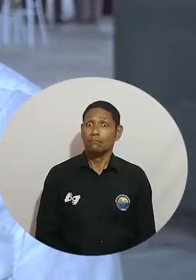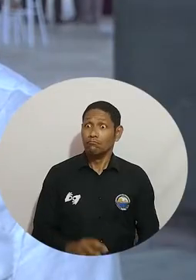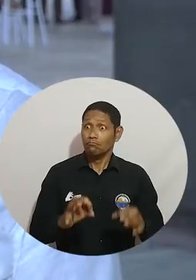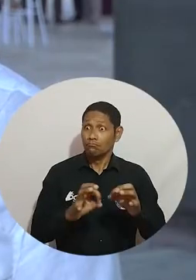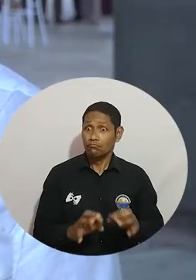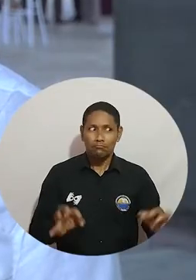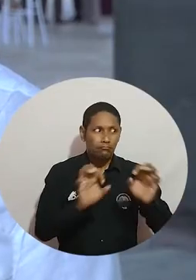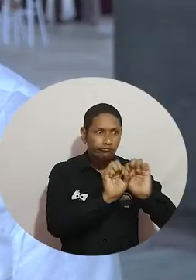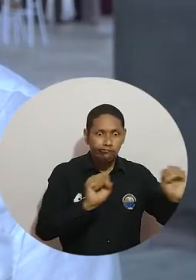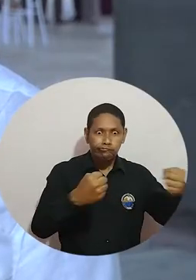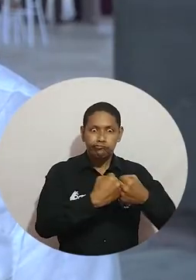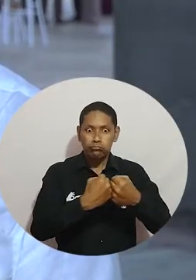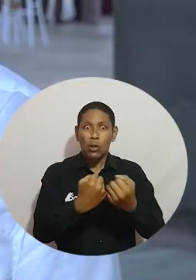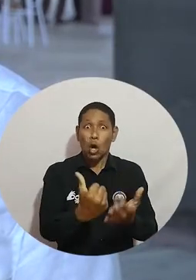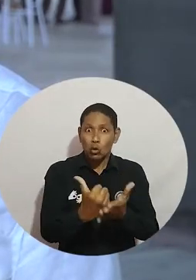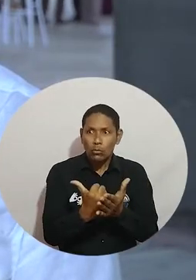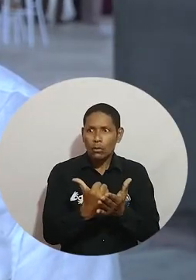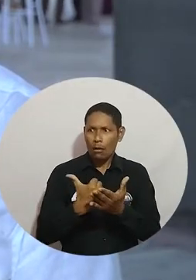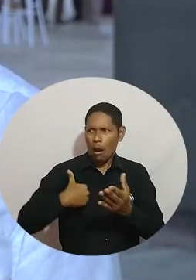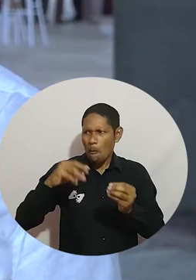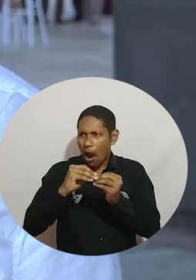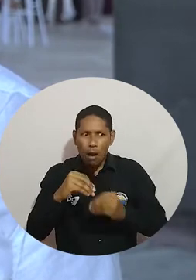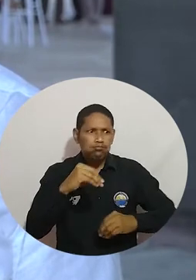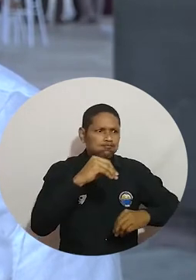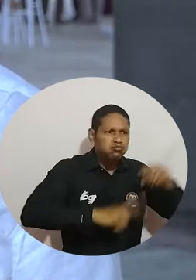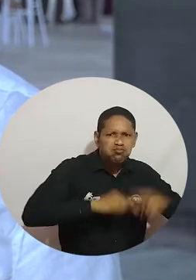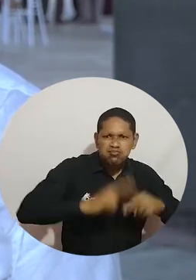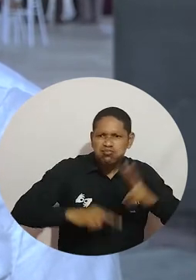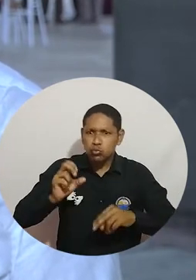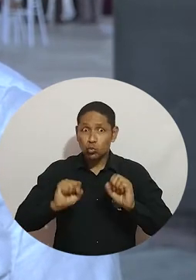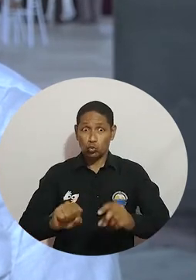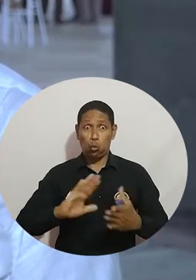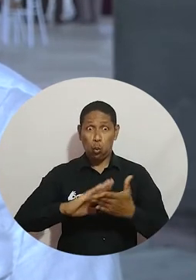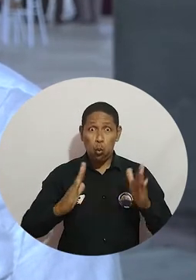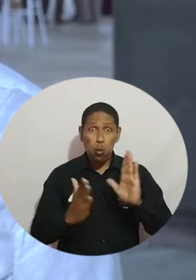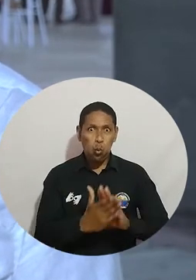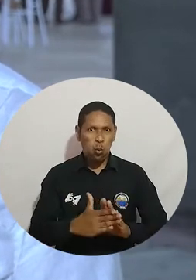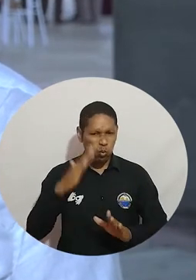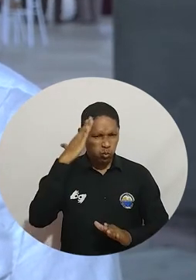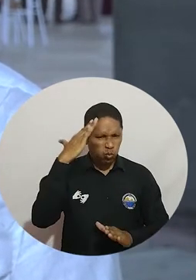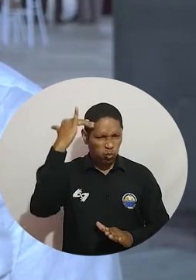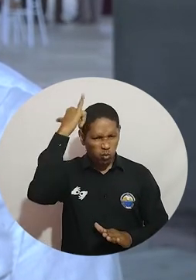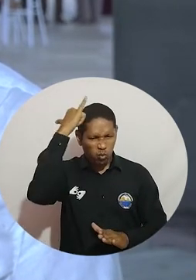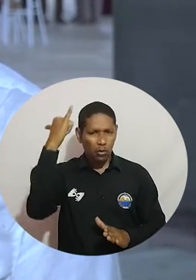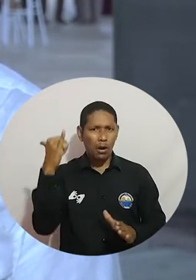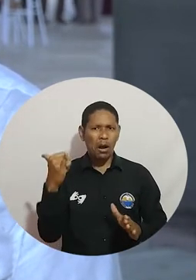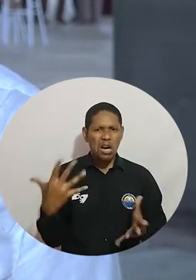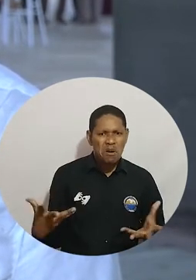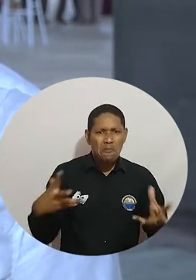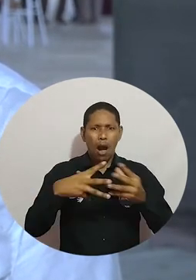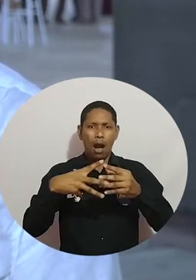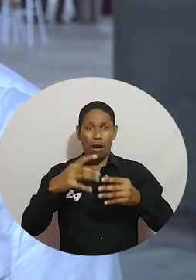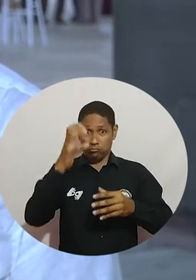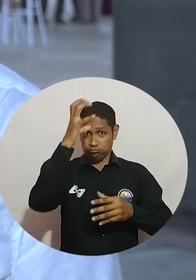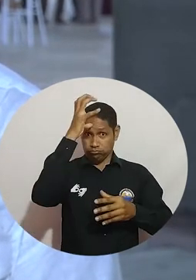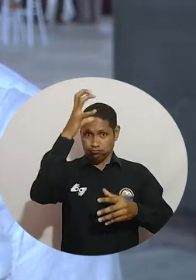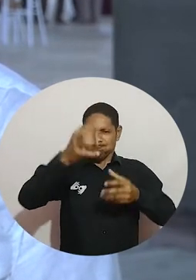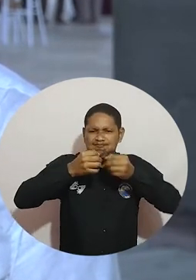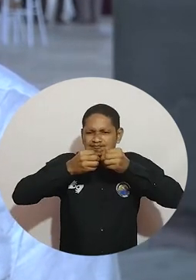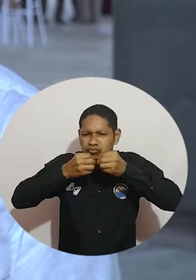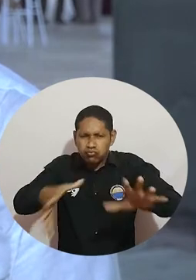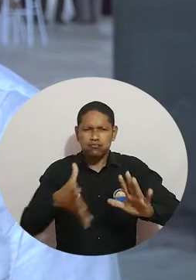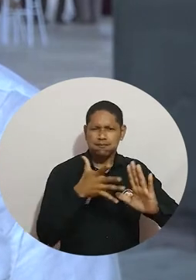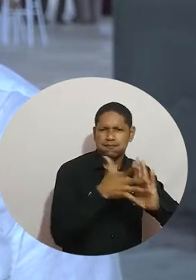Este convenio nos permitirá avanzar en la construcción de comunidad académica para tratar de difundir